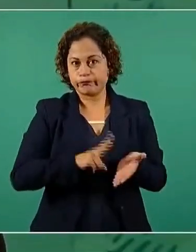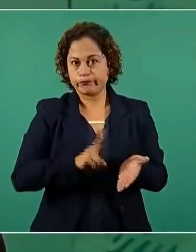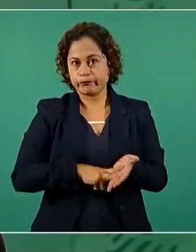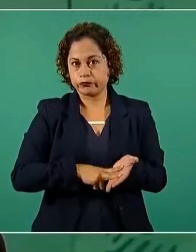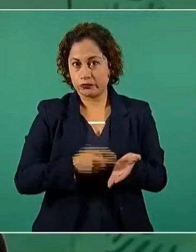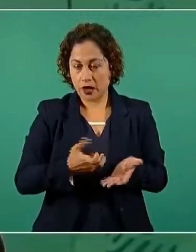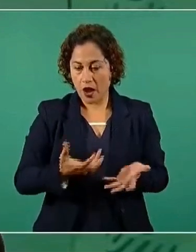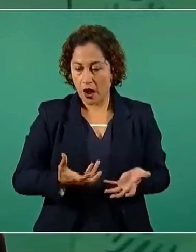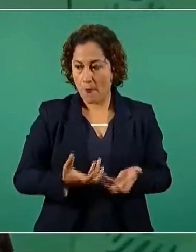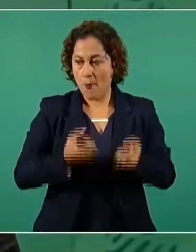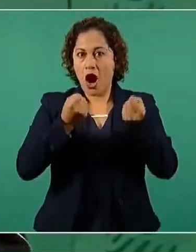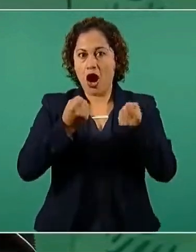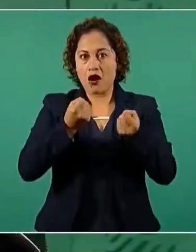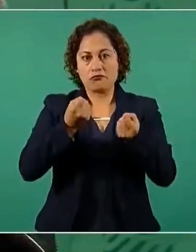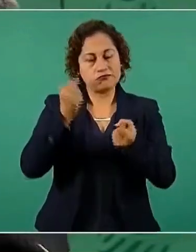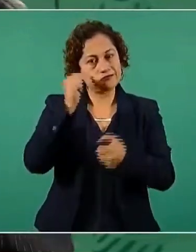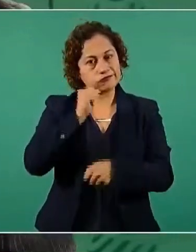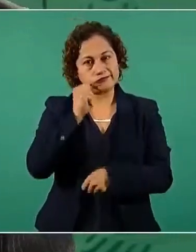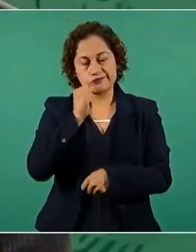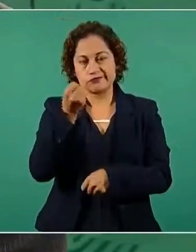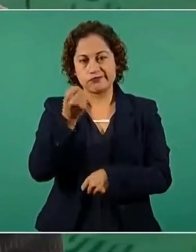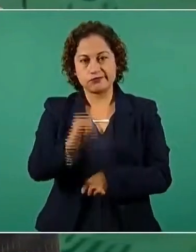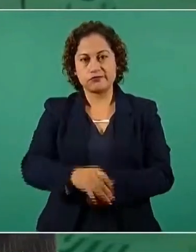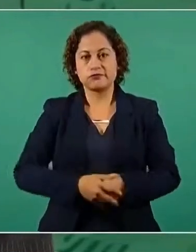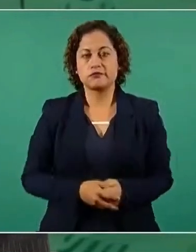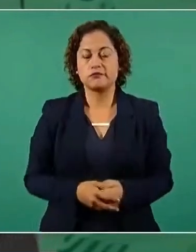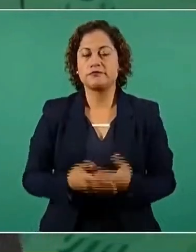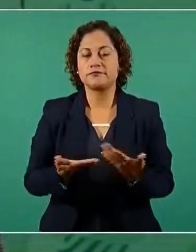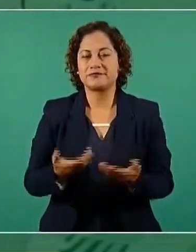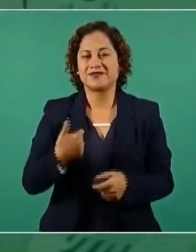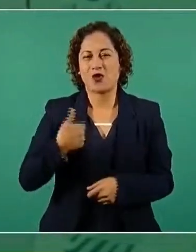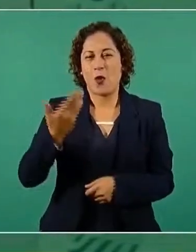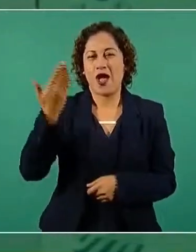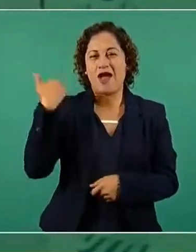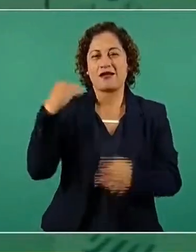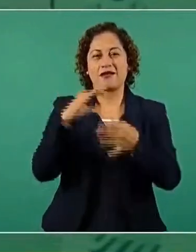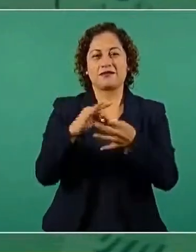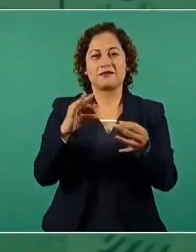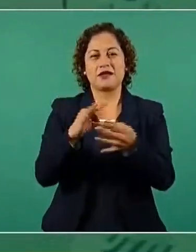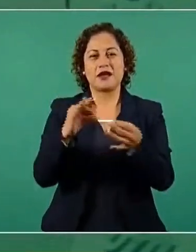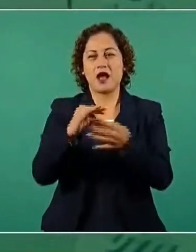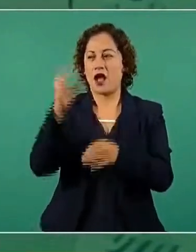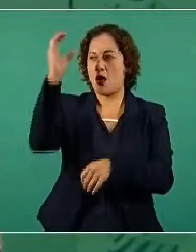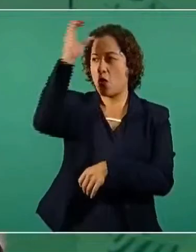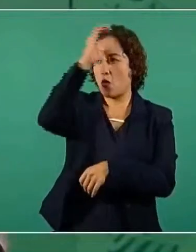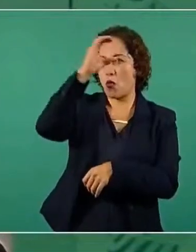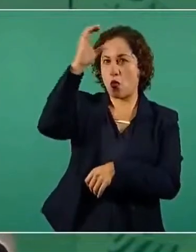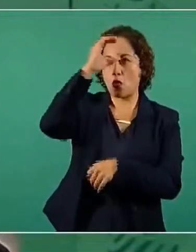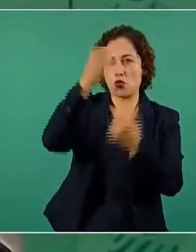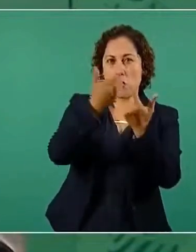La vez pasada hablaba yo de la importancia de las culturas, de cómo